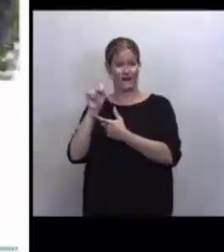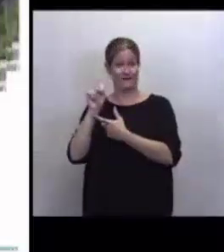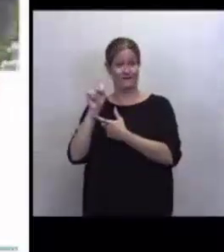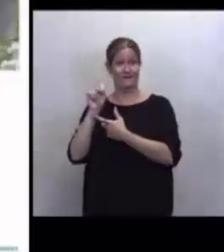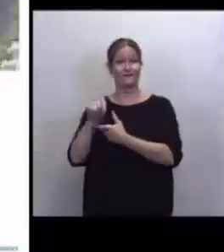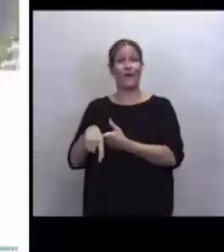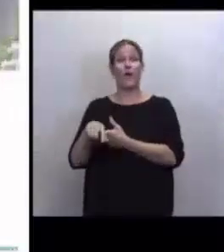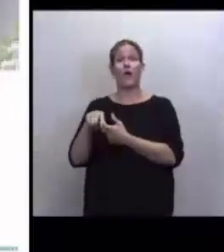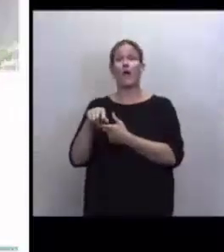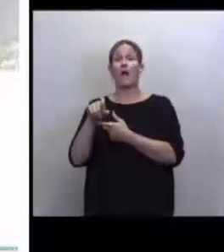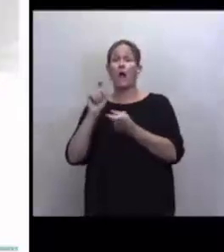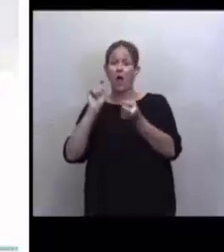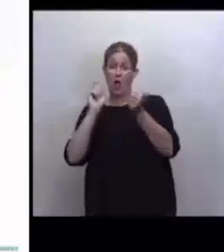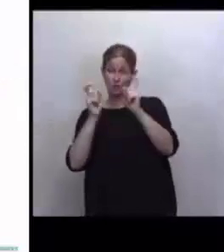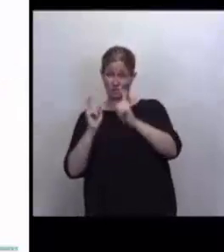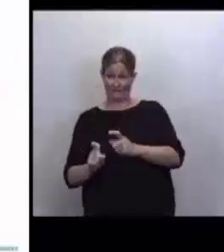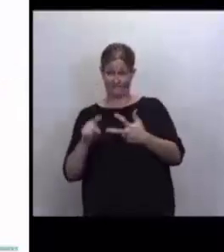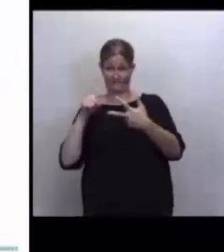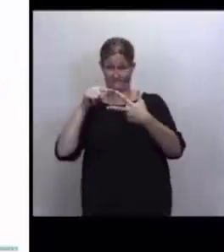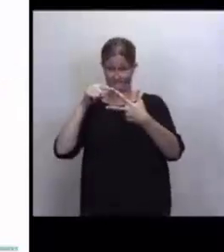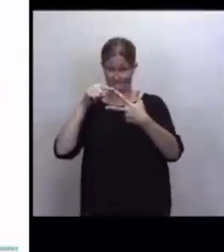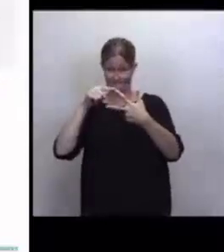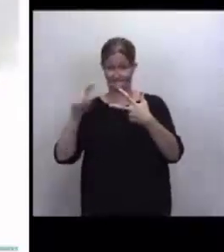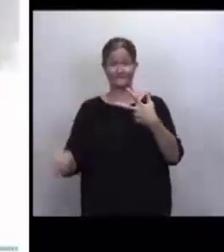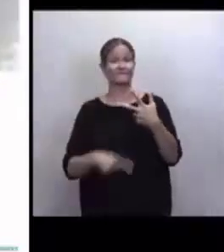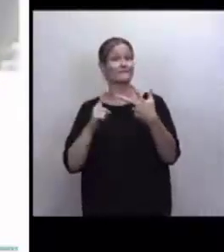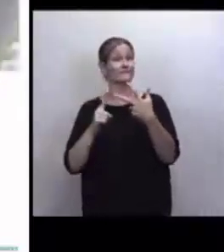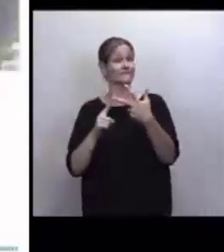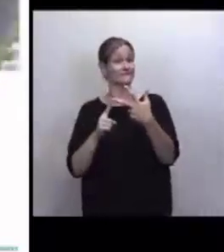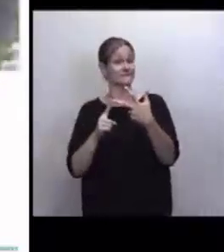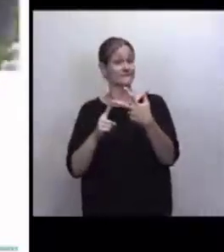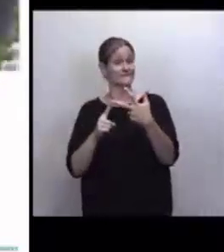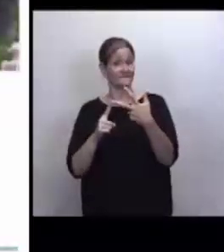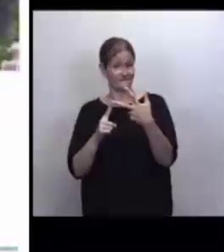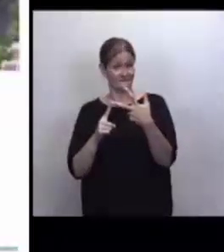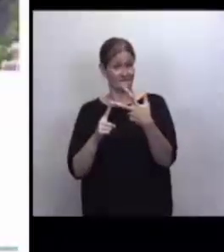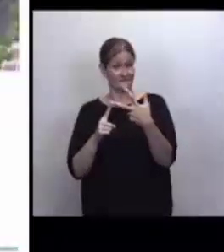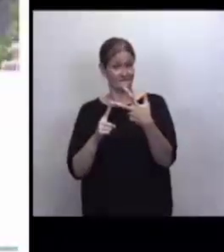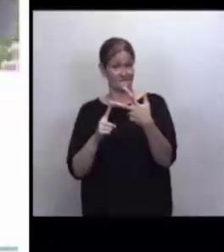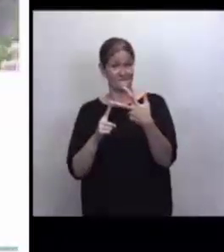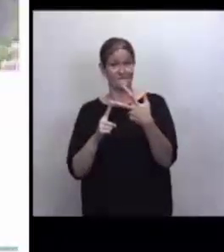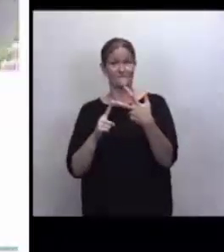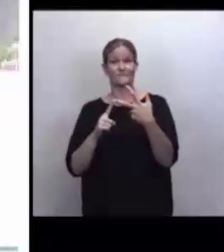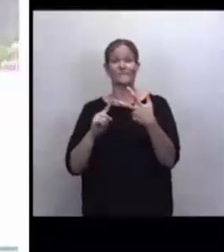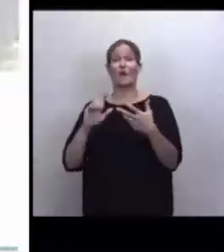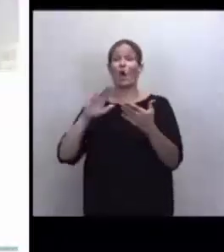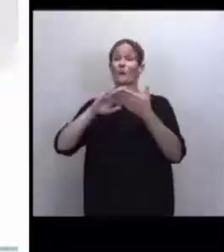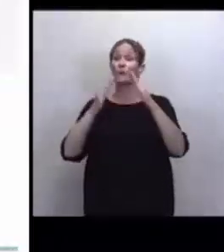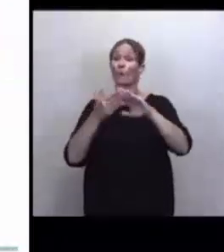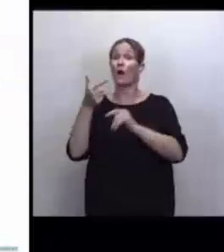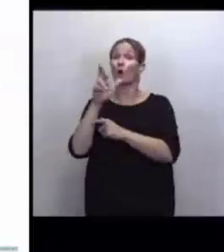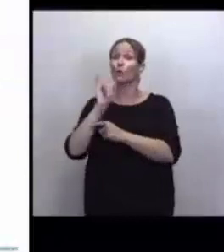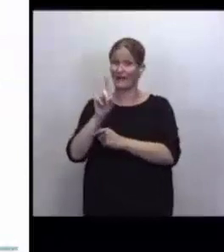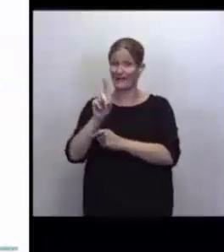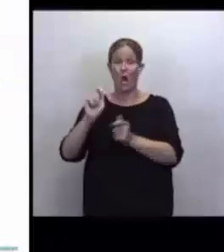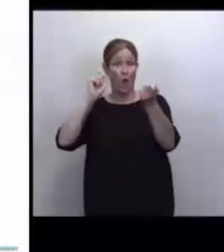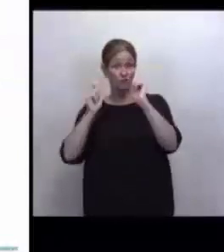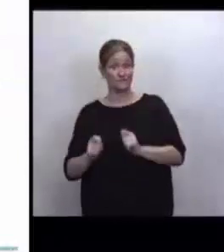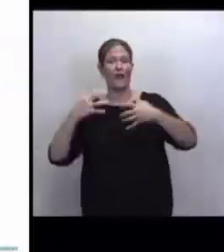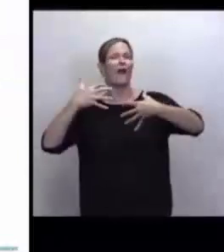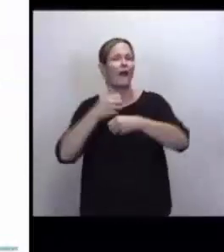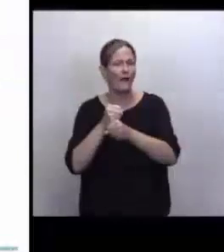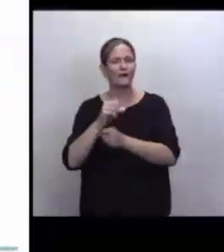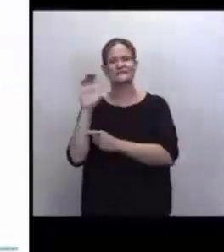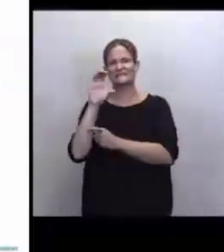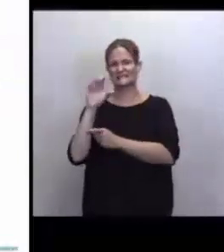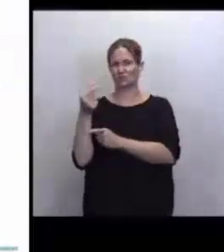no construir la alternativa de viaducto y la alternativa de red comunitaria.